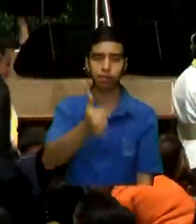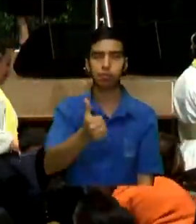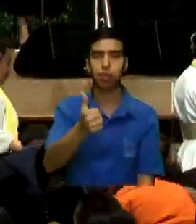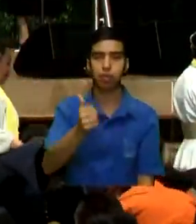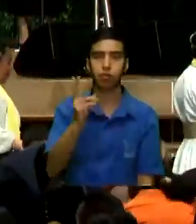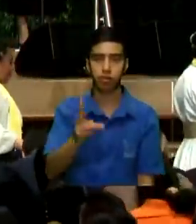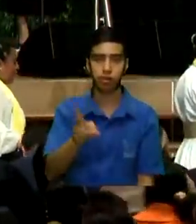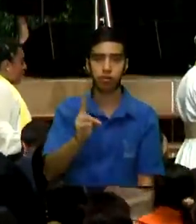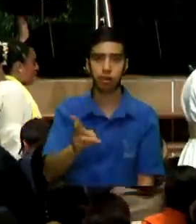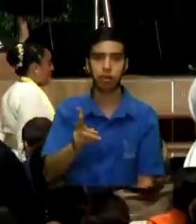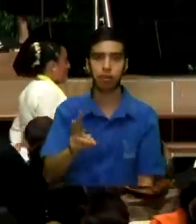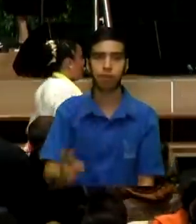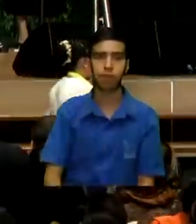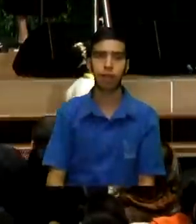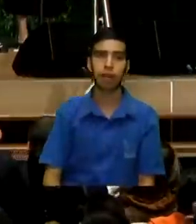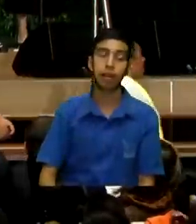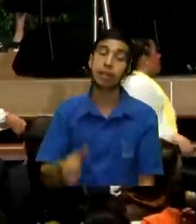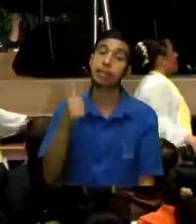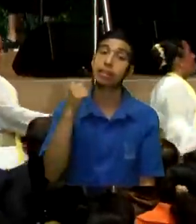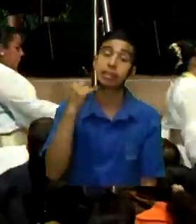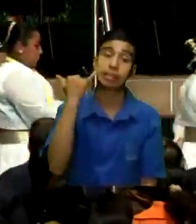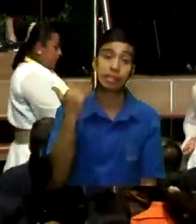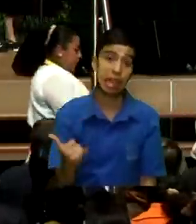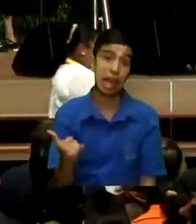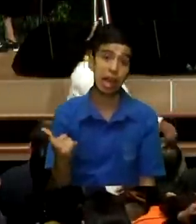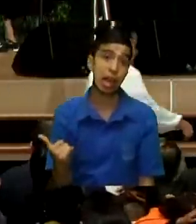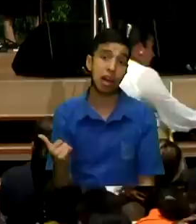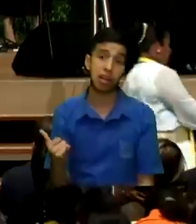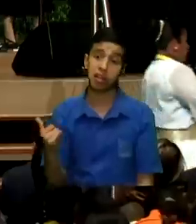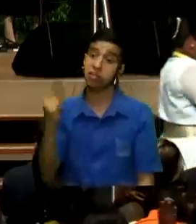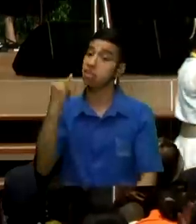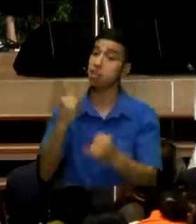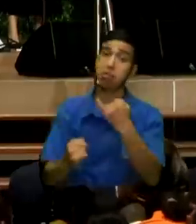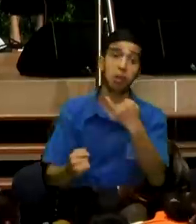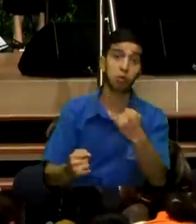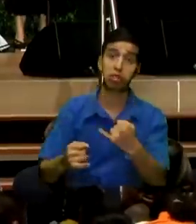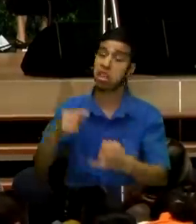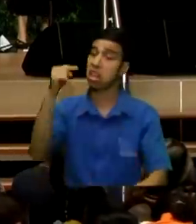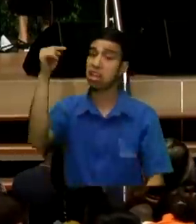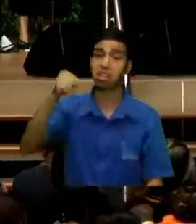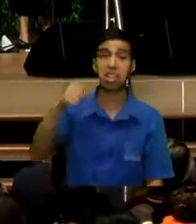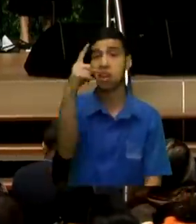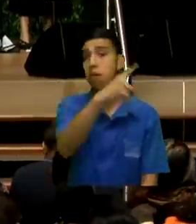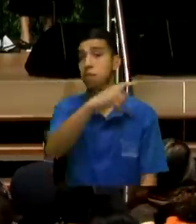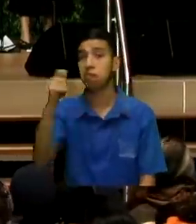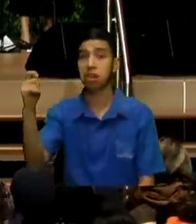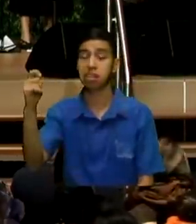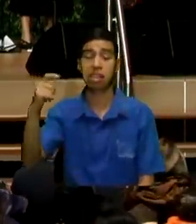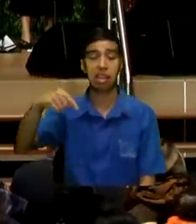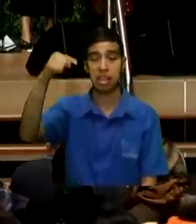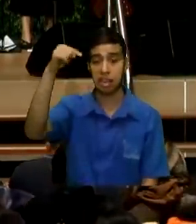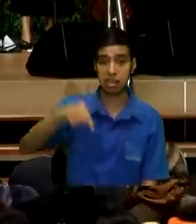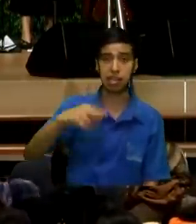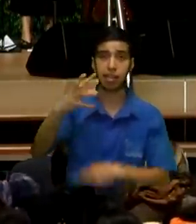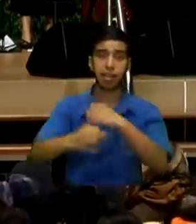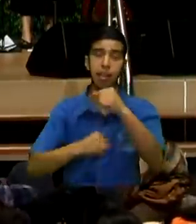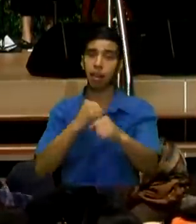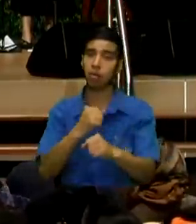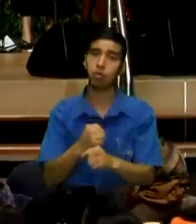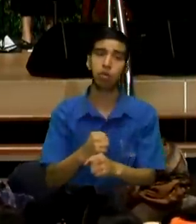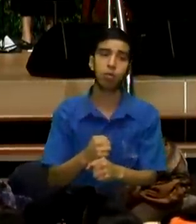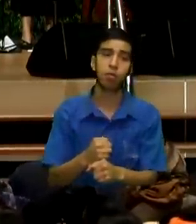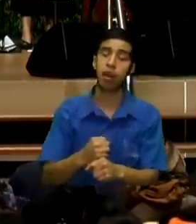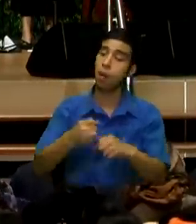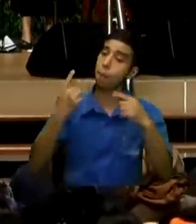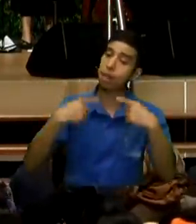ya estamos finalizando este mes, este año. Está pasando el tiempo